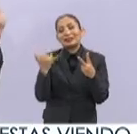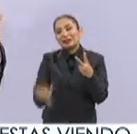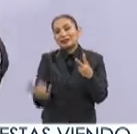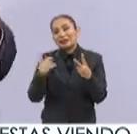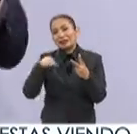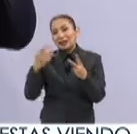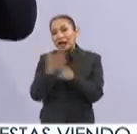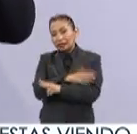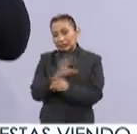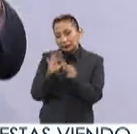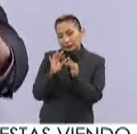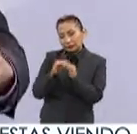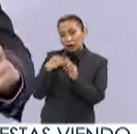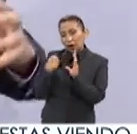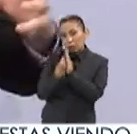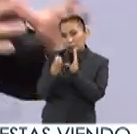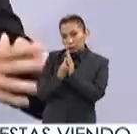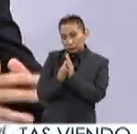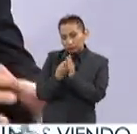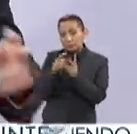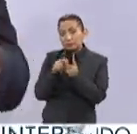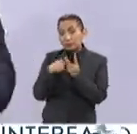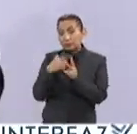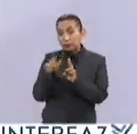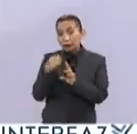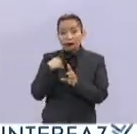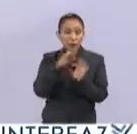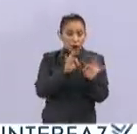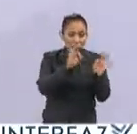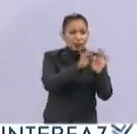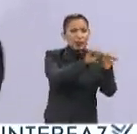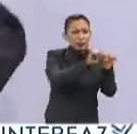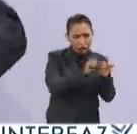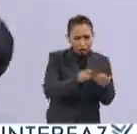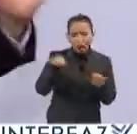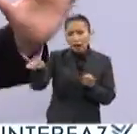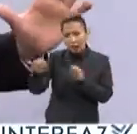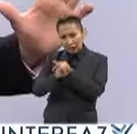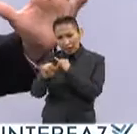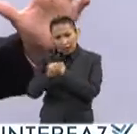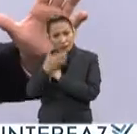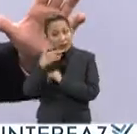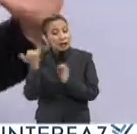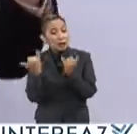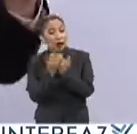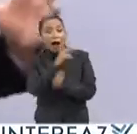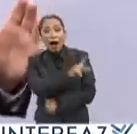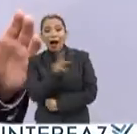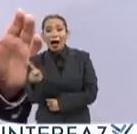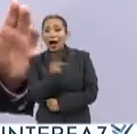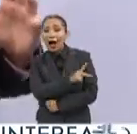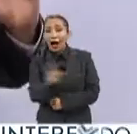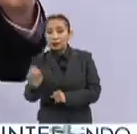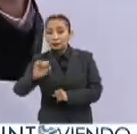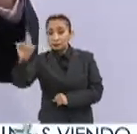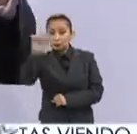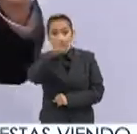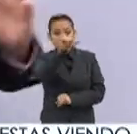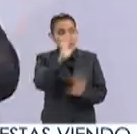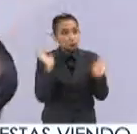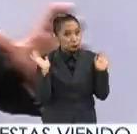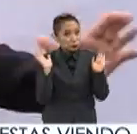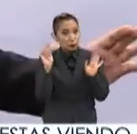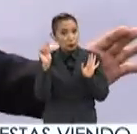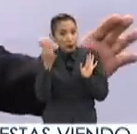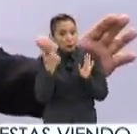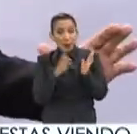mucho lo que comentó, que es tan válido lo presencial como educación a distancia, cuenta con el mismo prestigio de la UNAM y